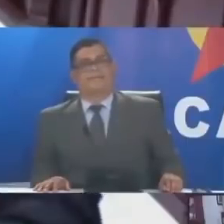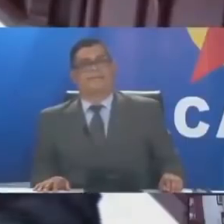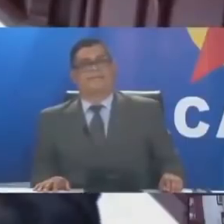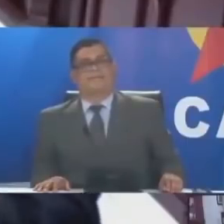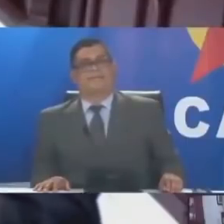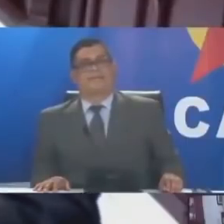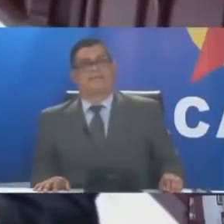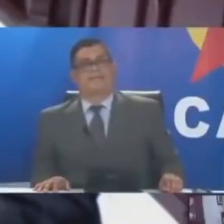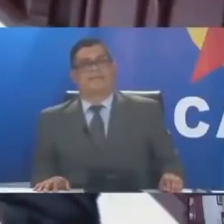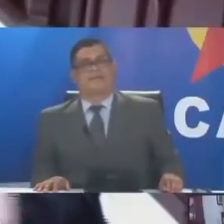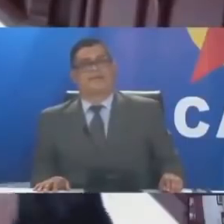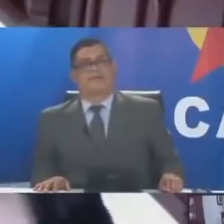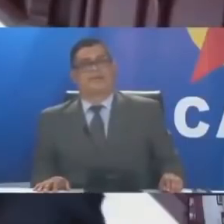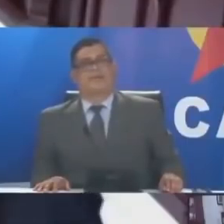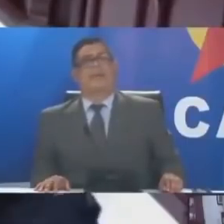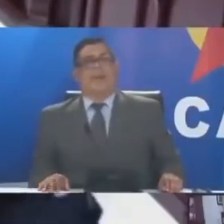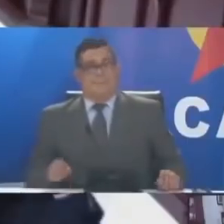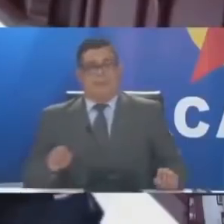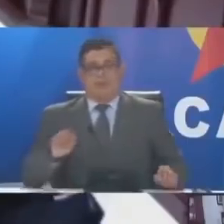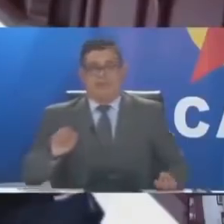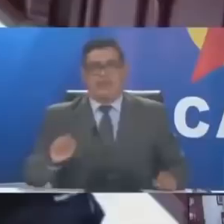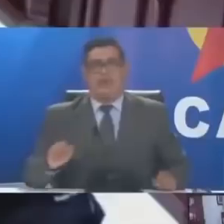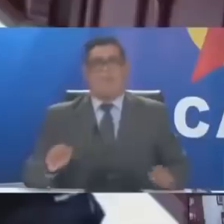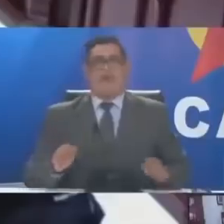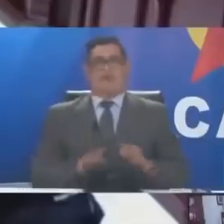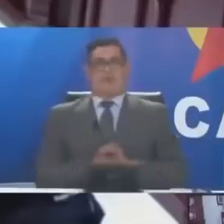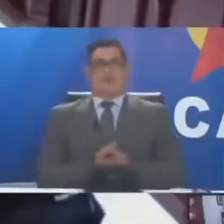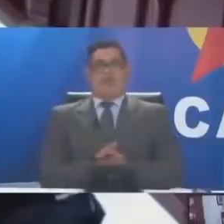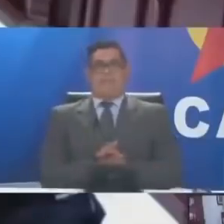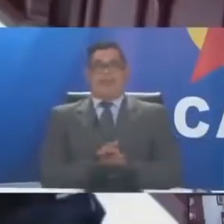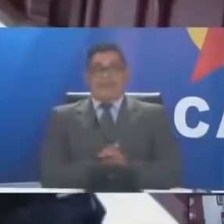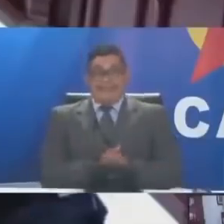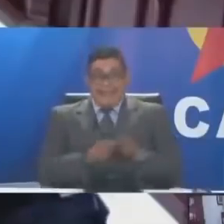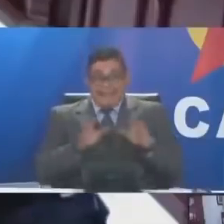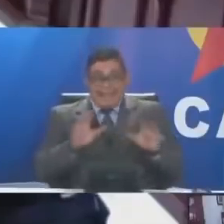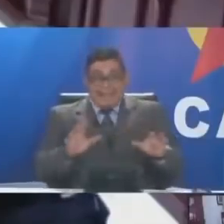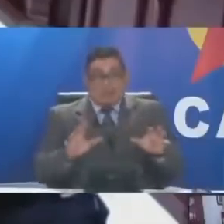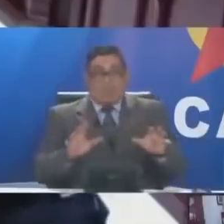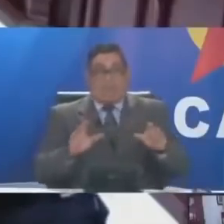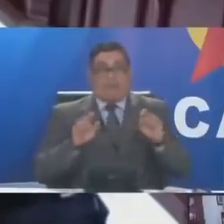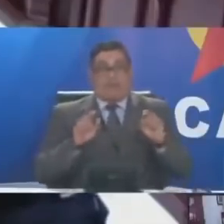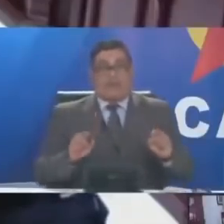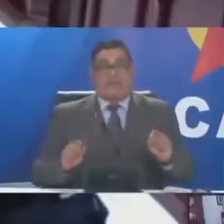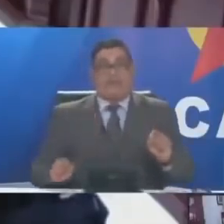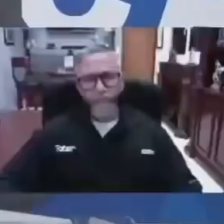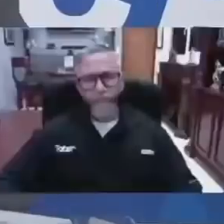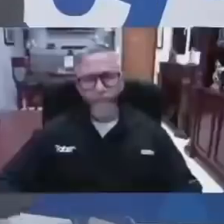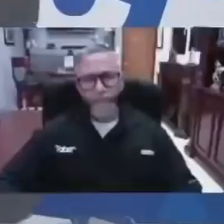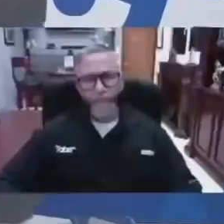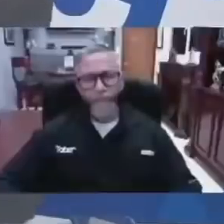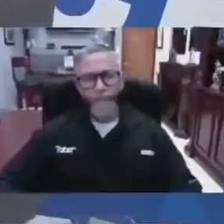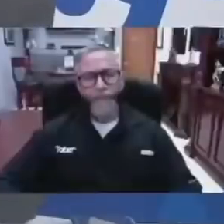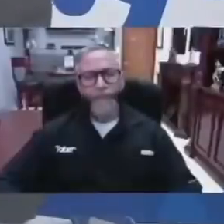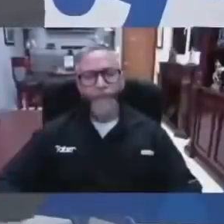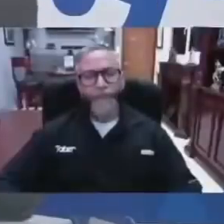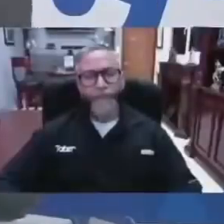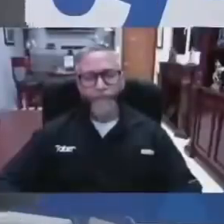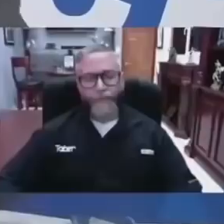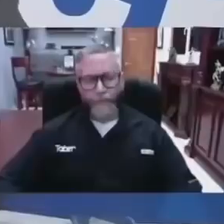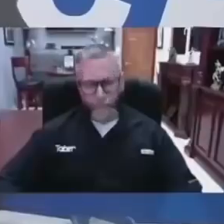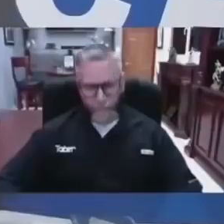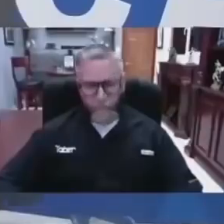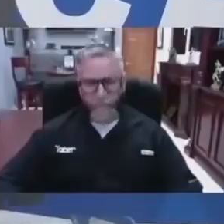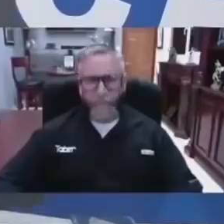visión para esa ciudad o para salvadores vamos a hacer una nueva pausa pastor manténgase ahí pastor vamos a regresar y cuando volvamos